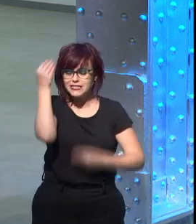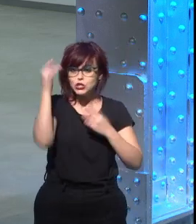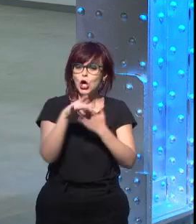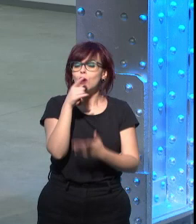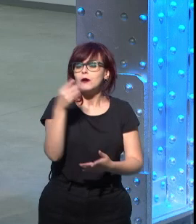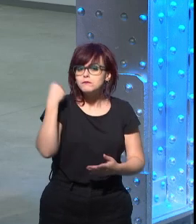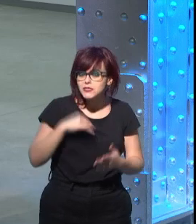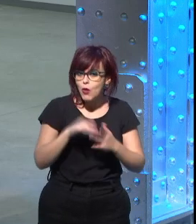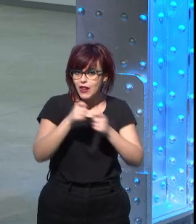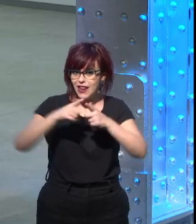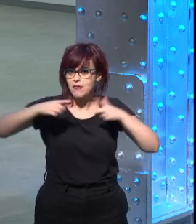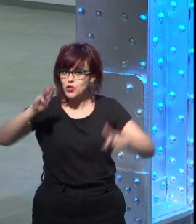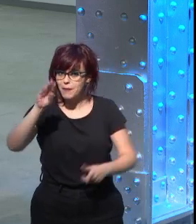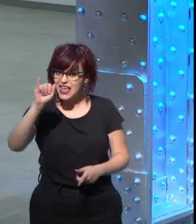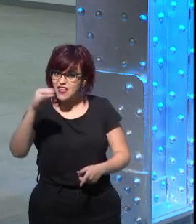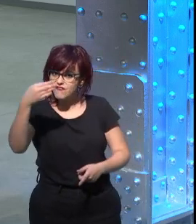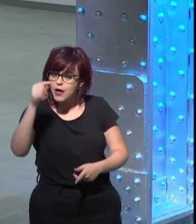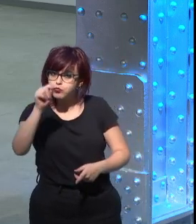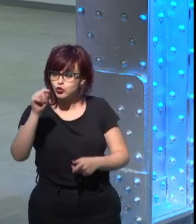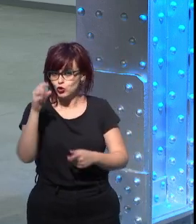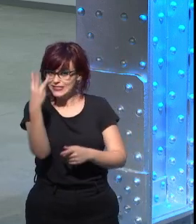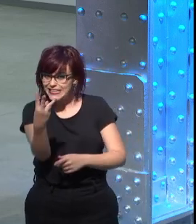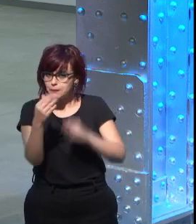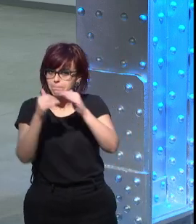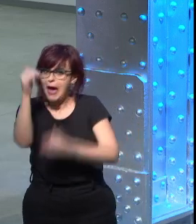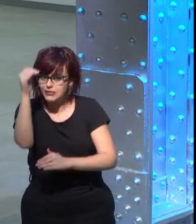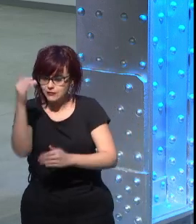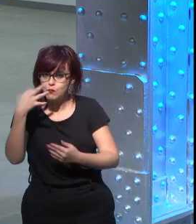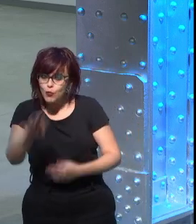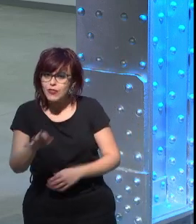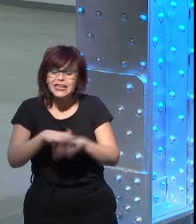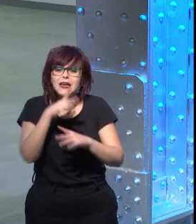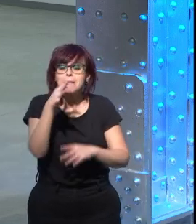3 puntos del crecimiento del PIB y nos jugamos